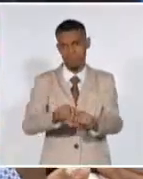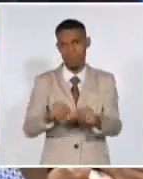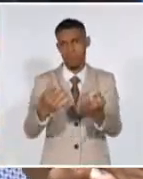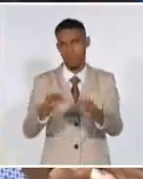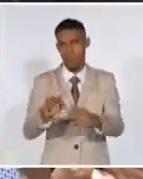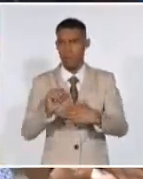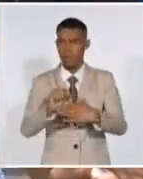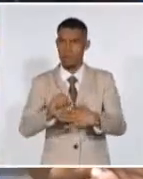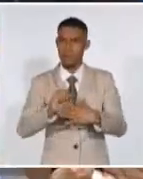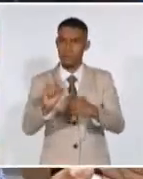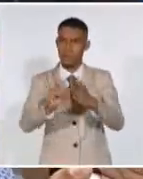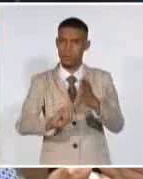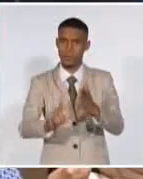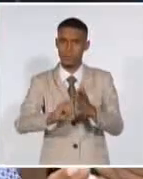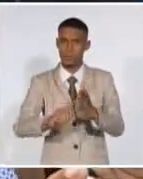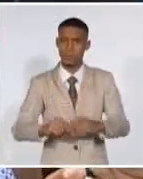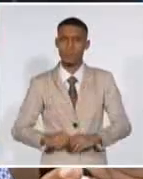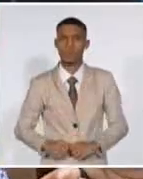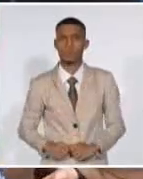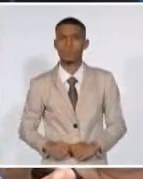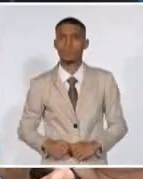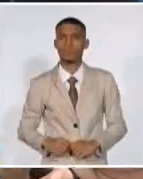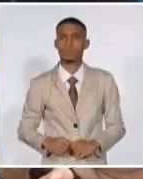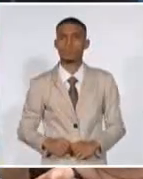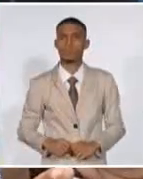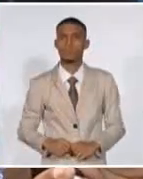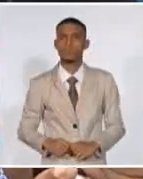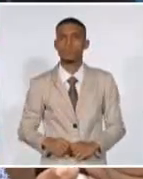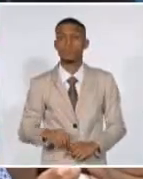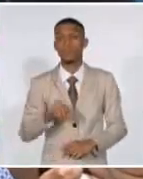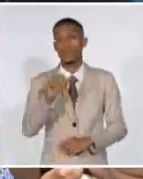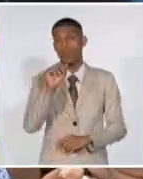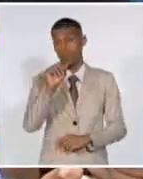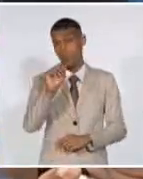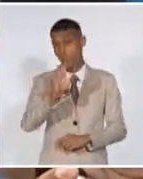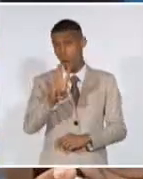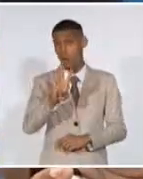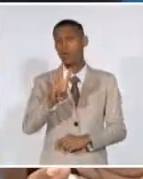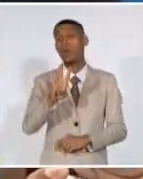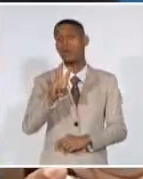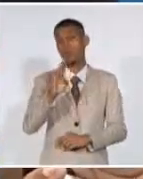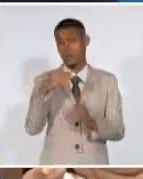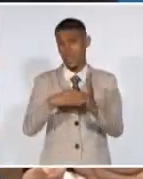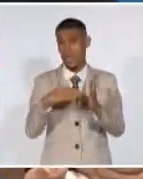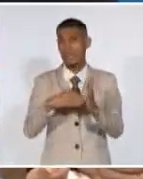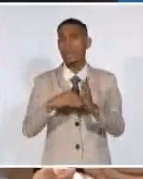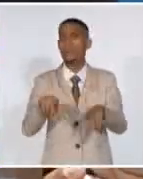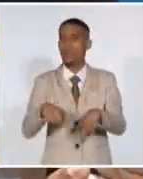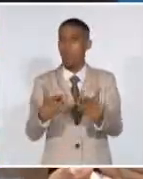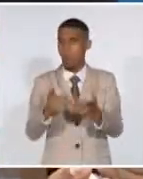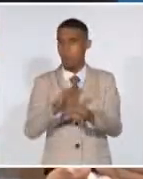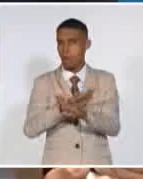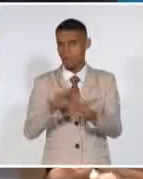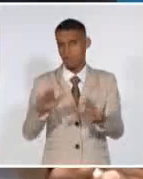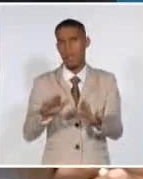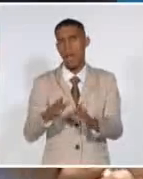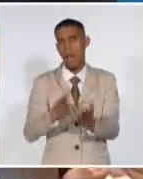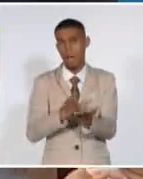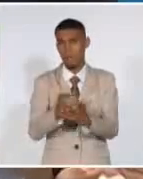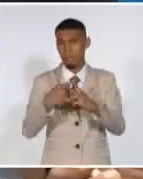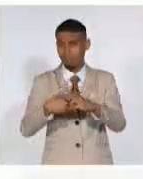generación térmica y eso va a ser se cumplirá las 4:45 minutos del día de hoy la unidad número uno de efecto el mantenimiento que se hizo fue un